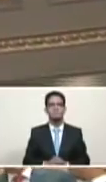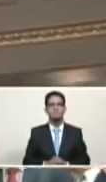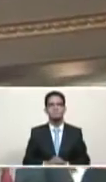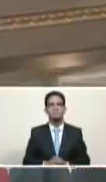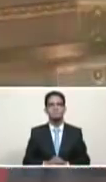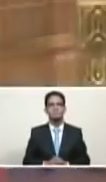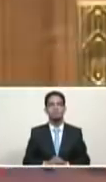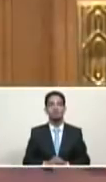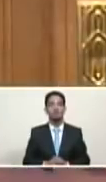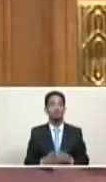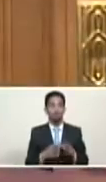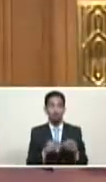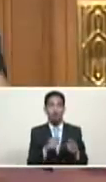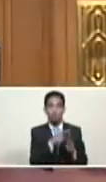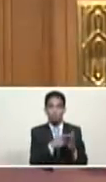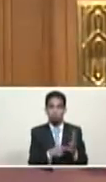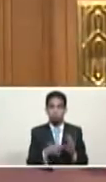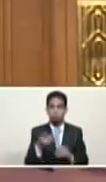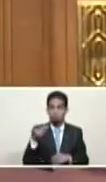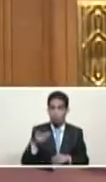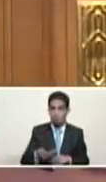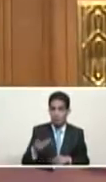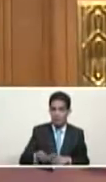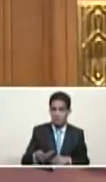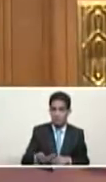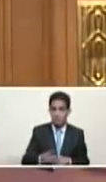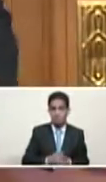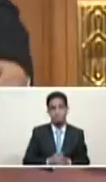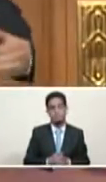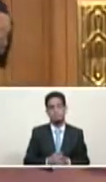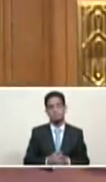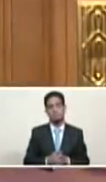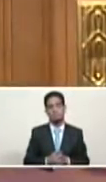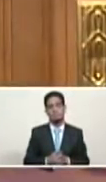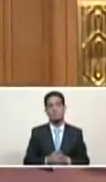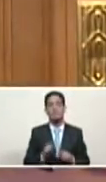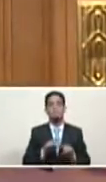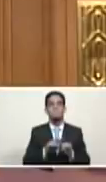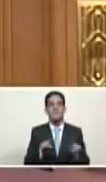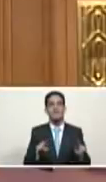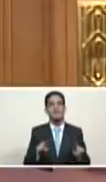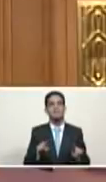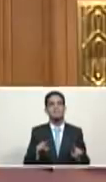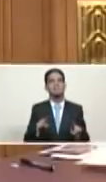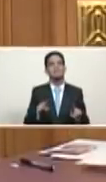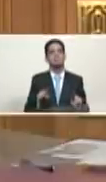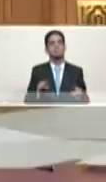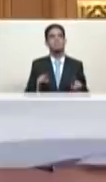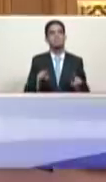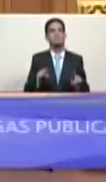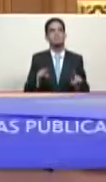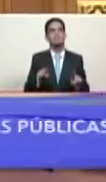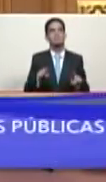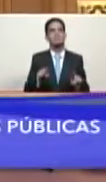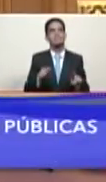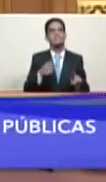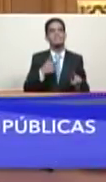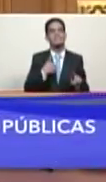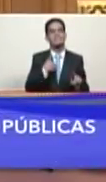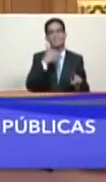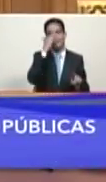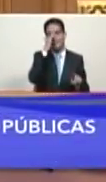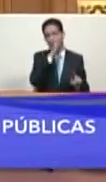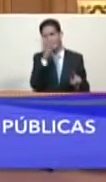Todo esto es importante, muy importante, compañero, pero yo estaba dirigiéndole. Me desvié del tema.